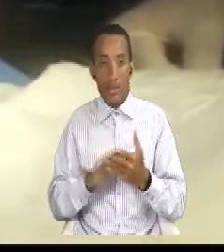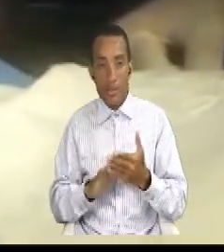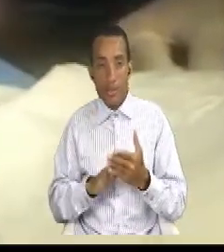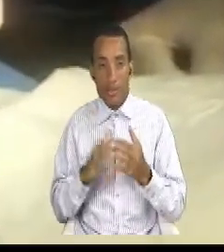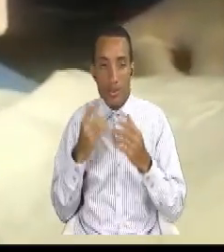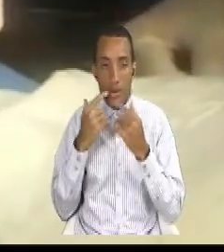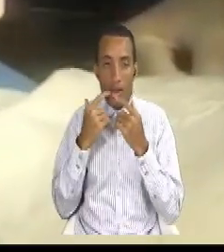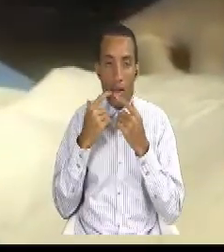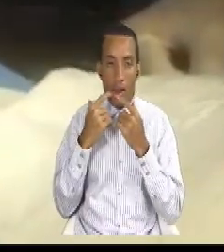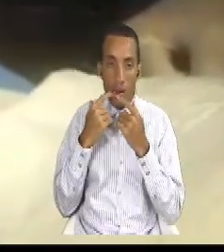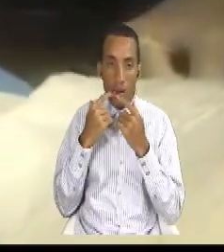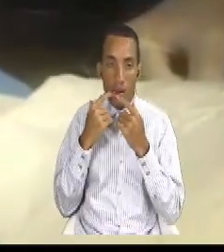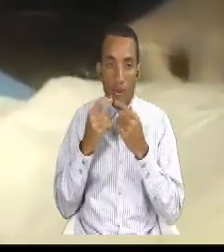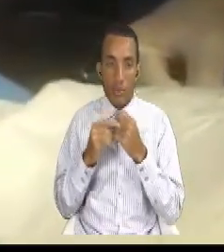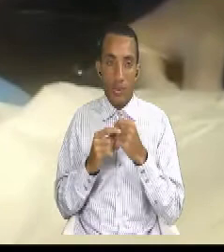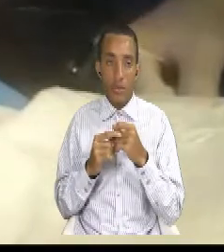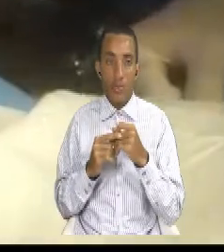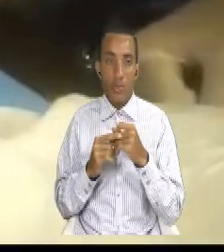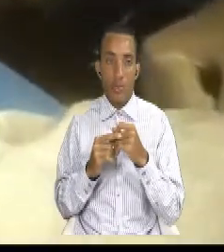general.